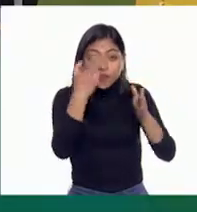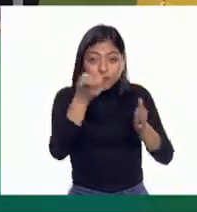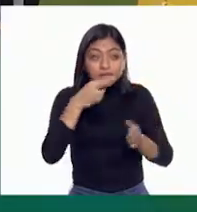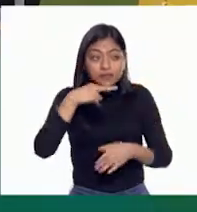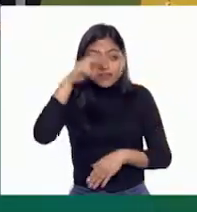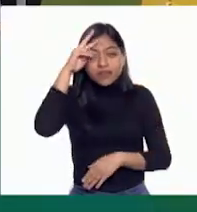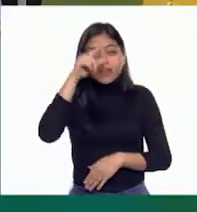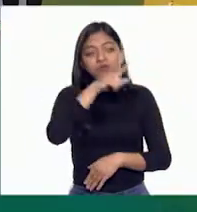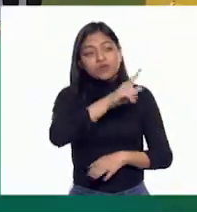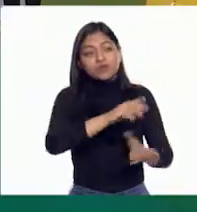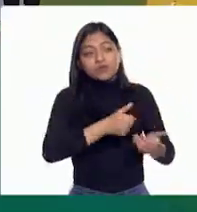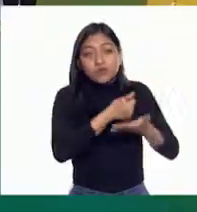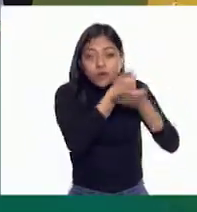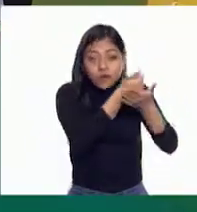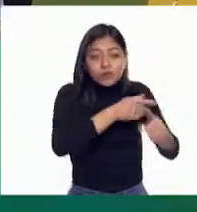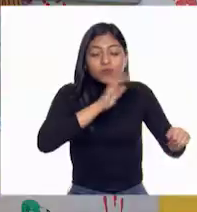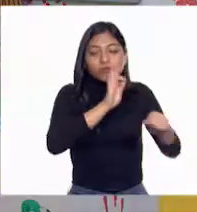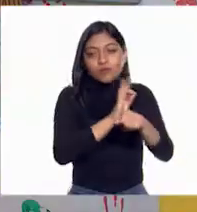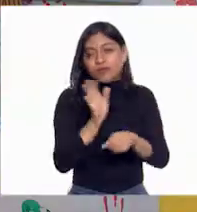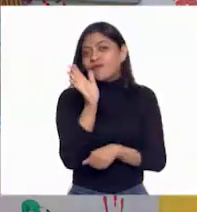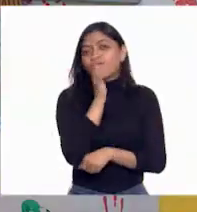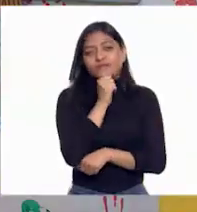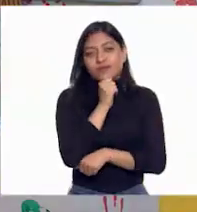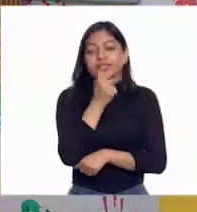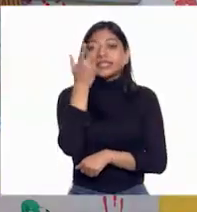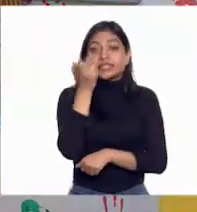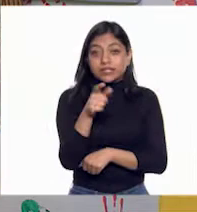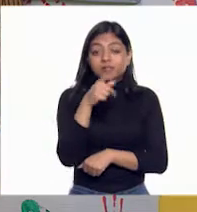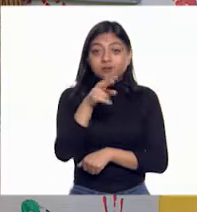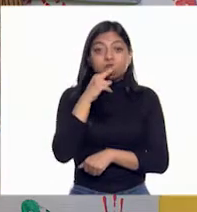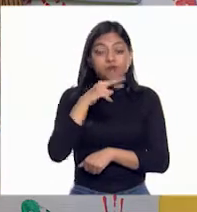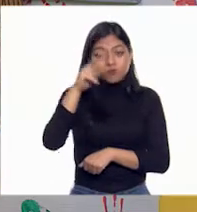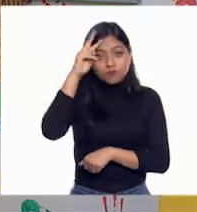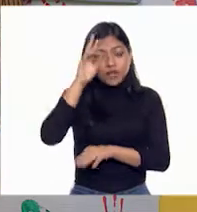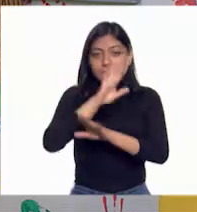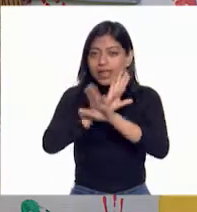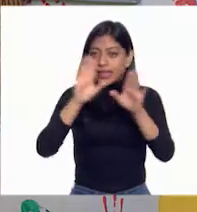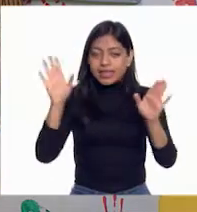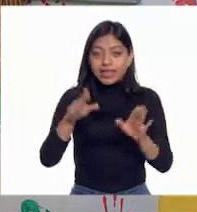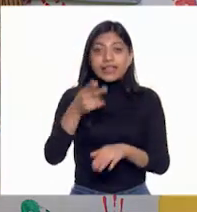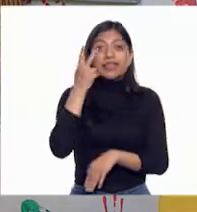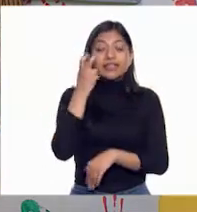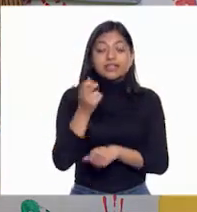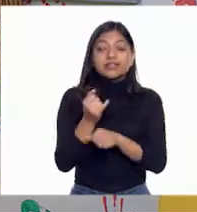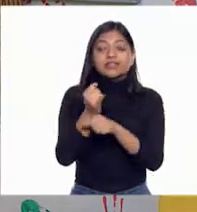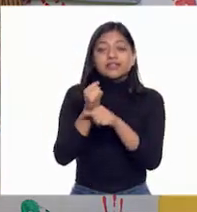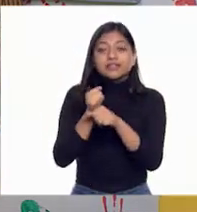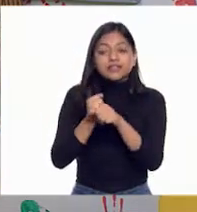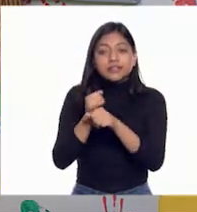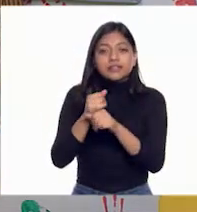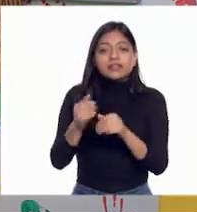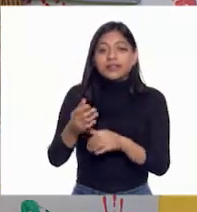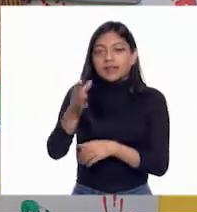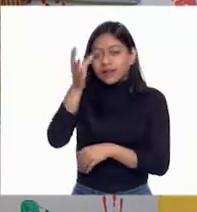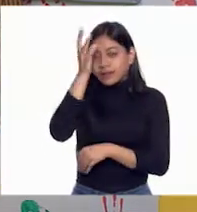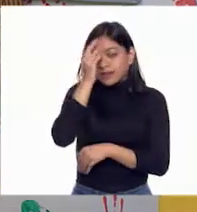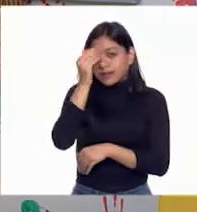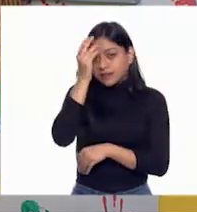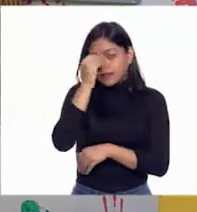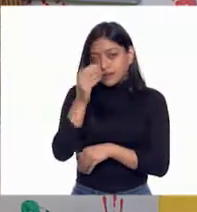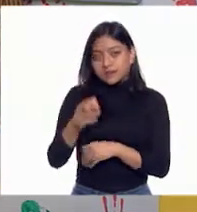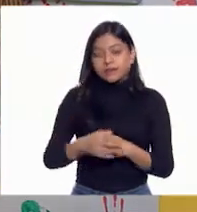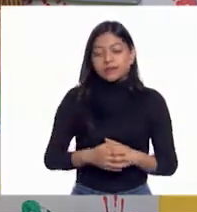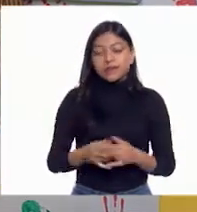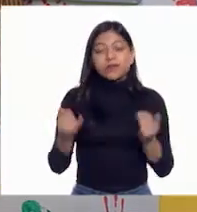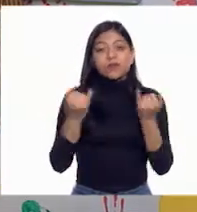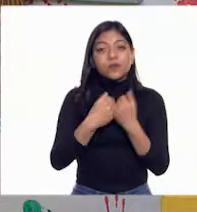mejor. Exactamente. Y para combatir la ignorancia, el conocimiento, tampoco debemos